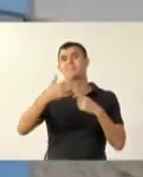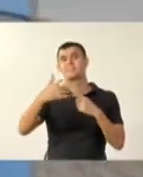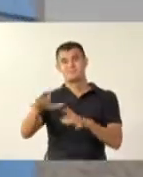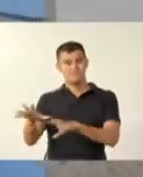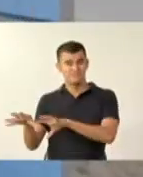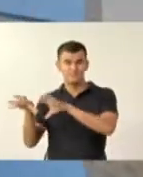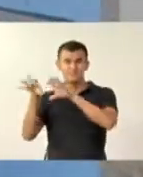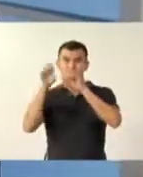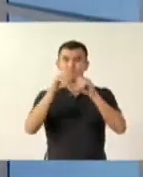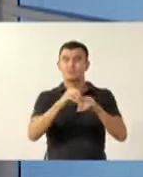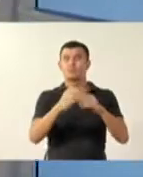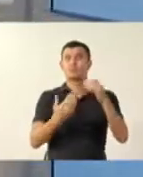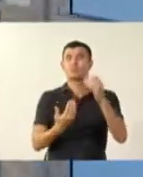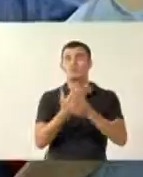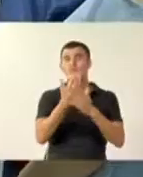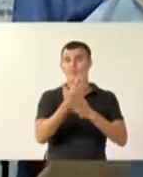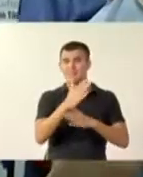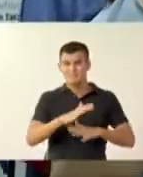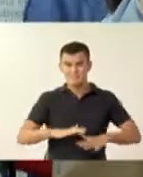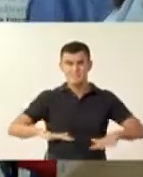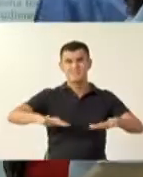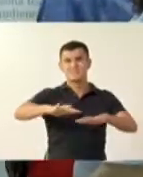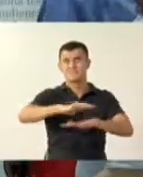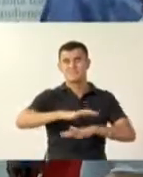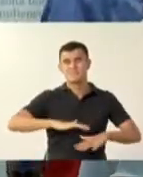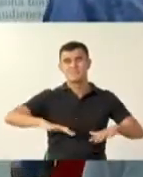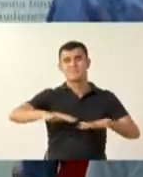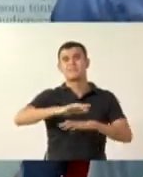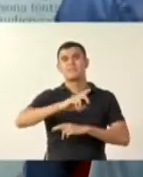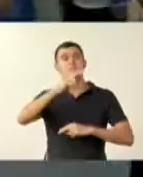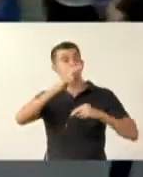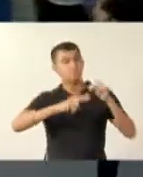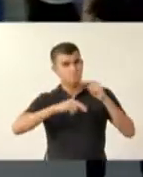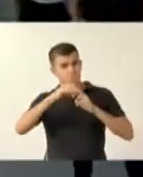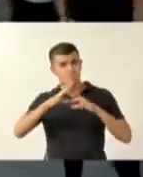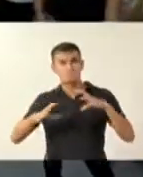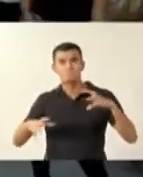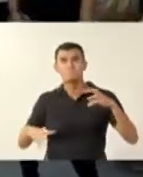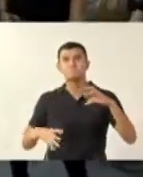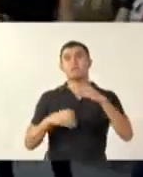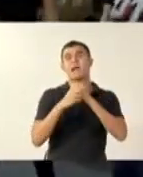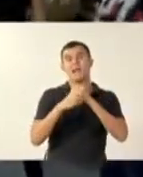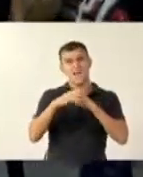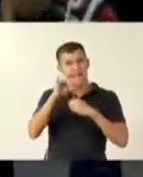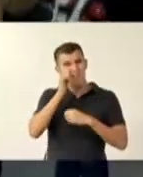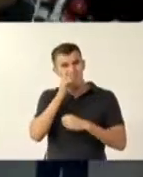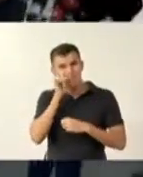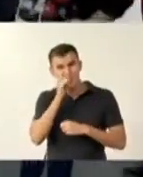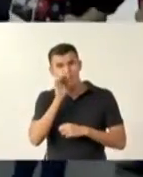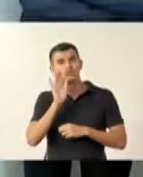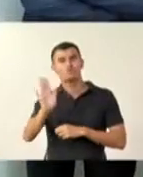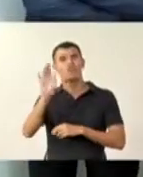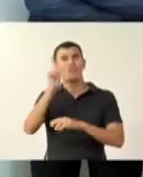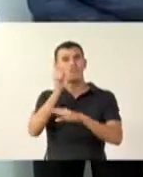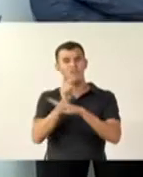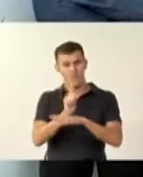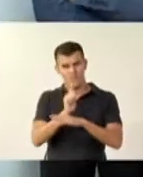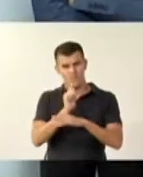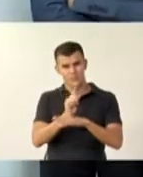la reubicación y remodelación del Centro de Producción Audiovisual y la construcción de nuevos laboratorios de la